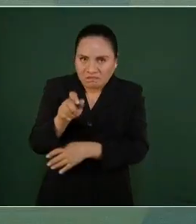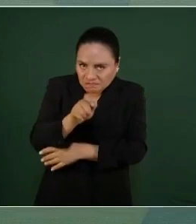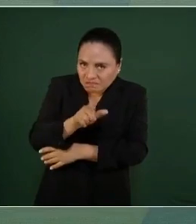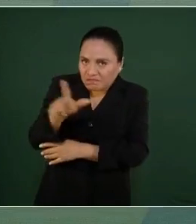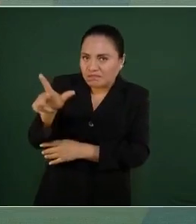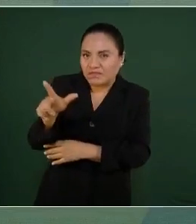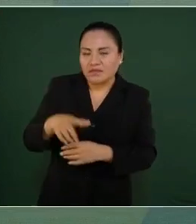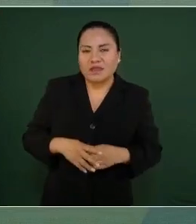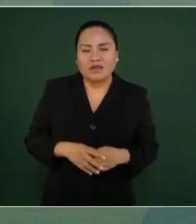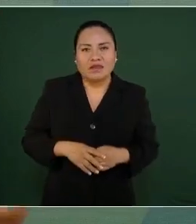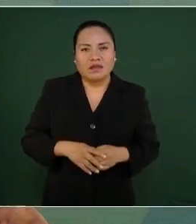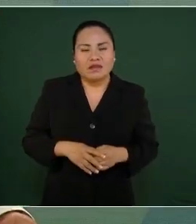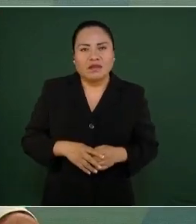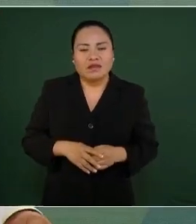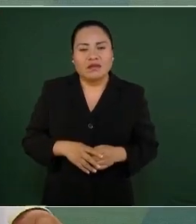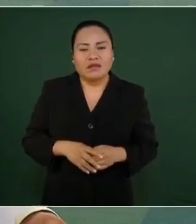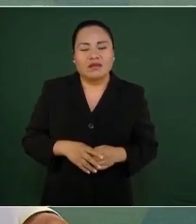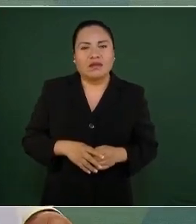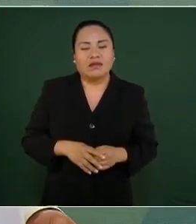¿Cuántos